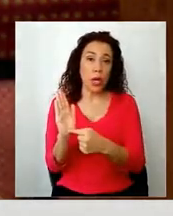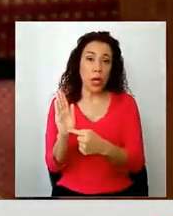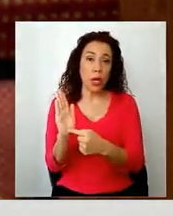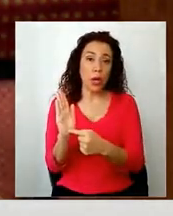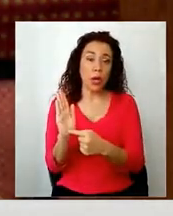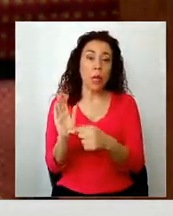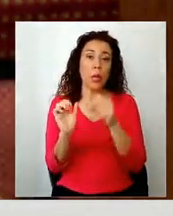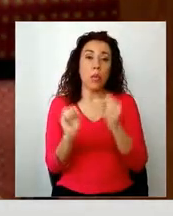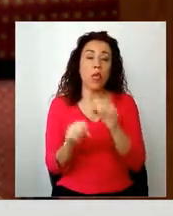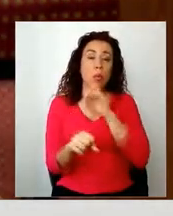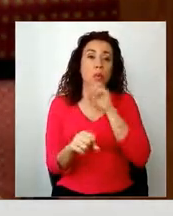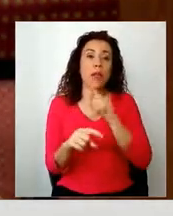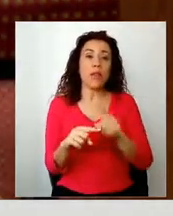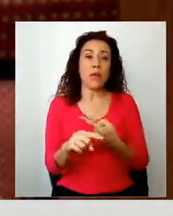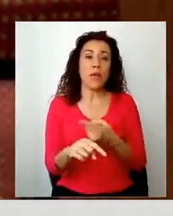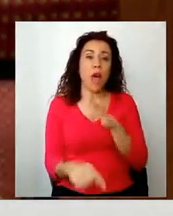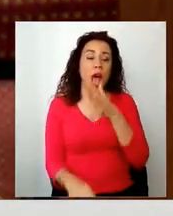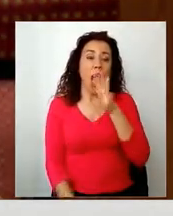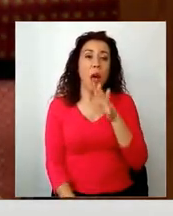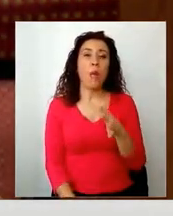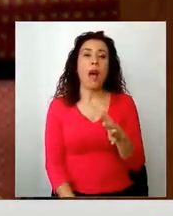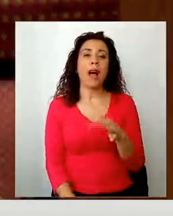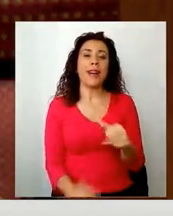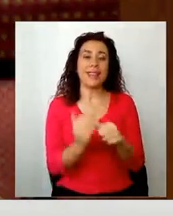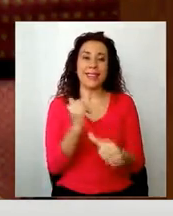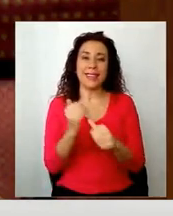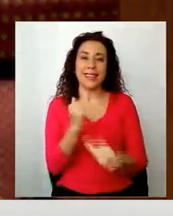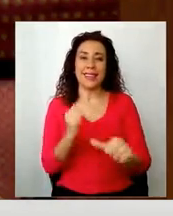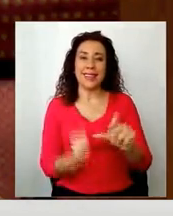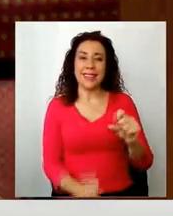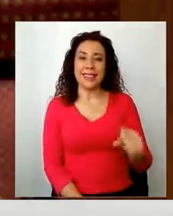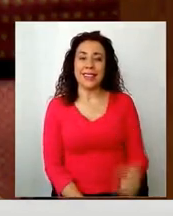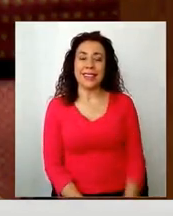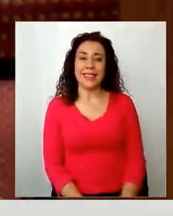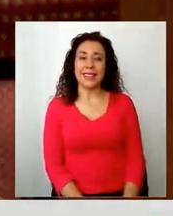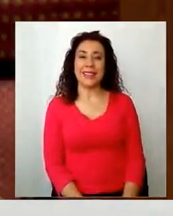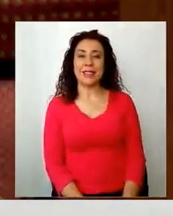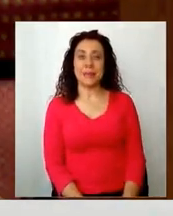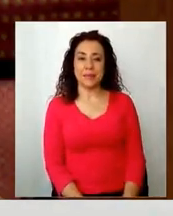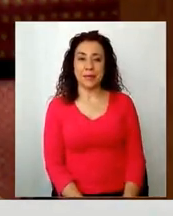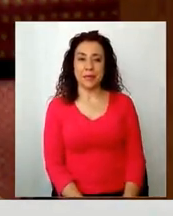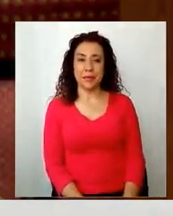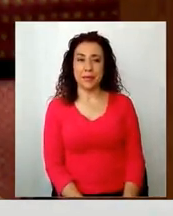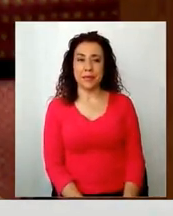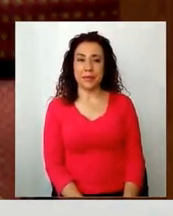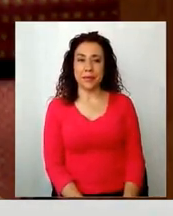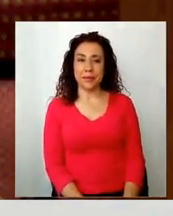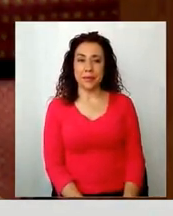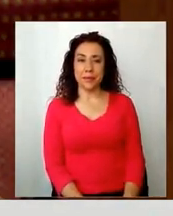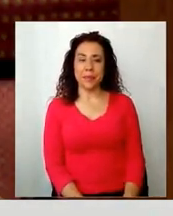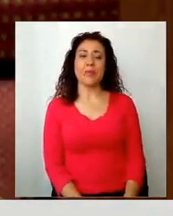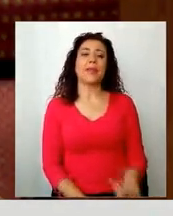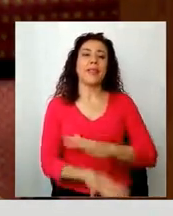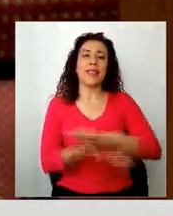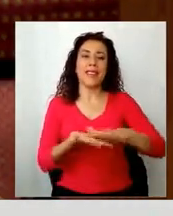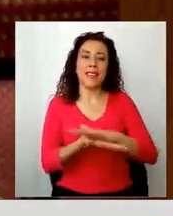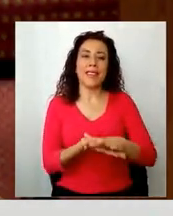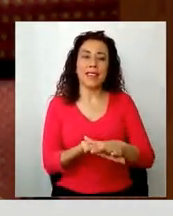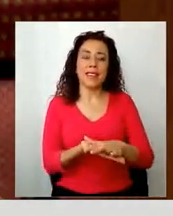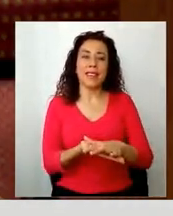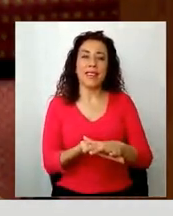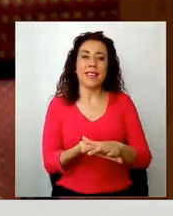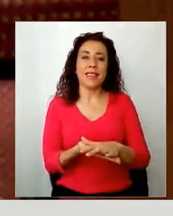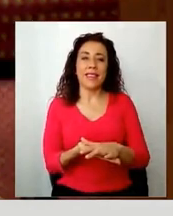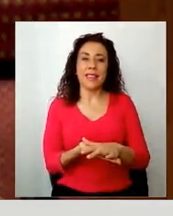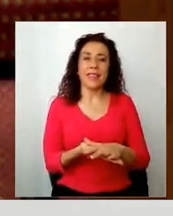las aguas grises que son No es cierto las aguas que salen de la plata en la mano que no son No es cierto del